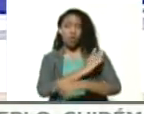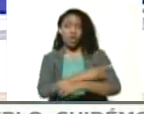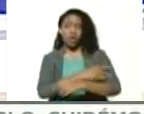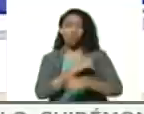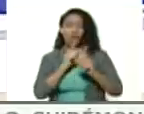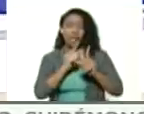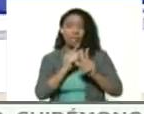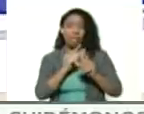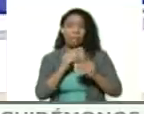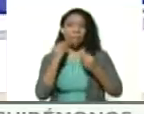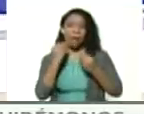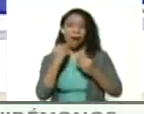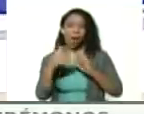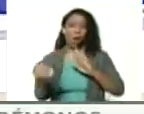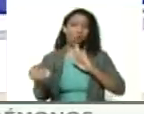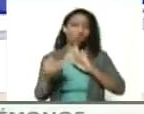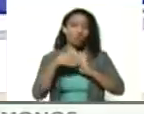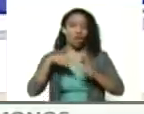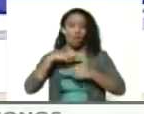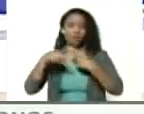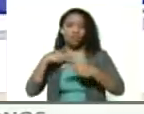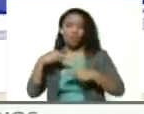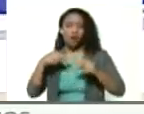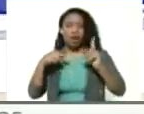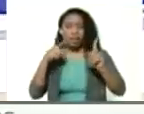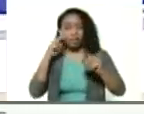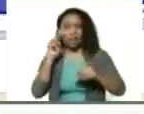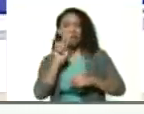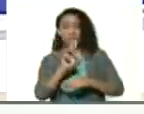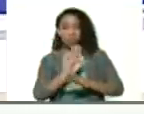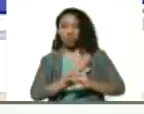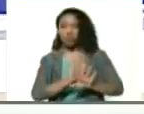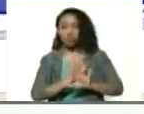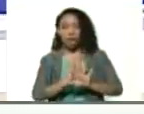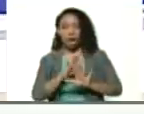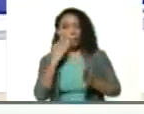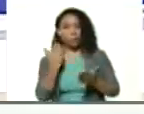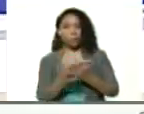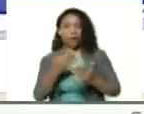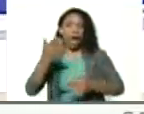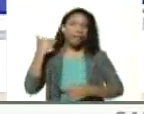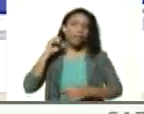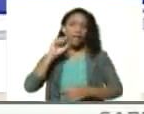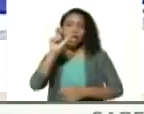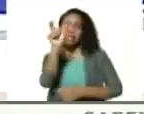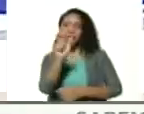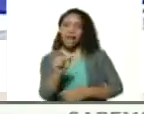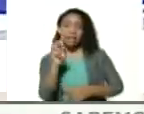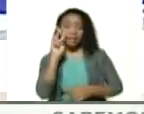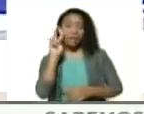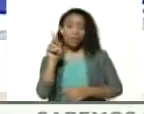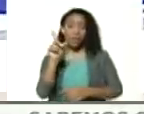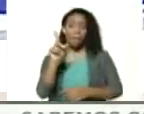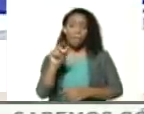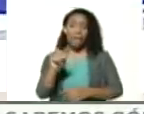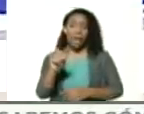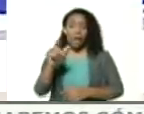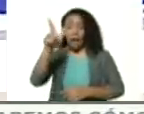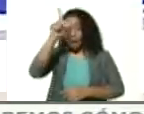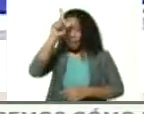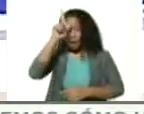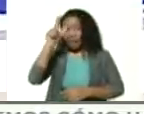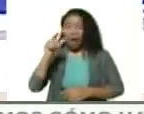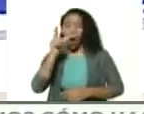para contrarrevoluciones fascistas. Ya se ha visto con Mussolini en Italia y se vio con Hitler en